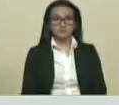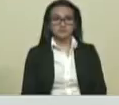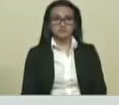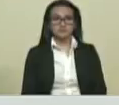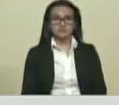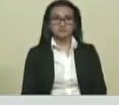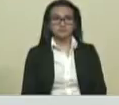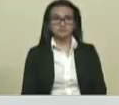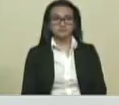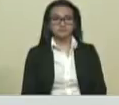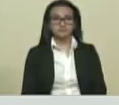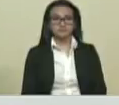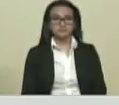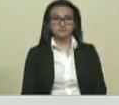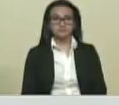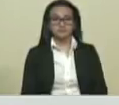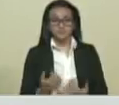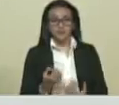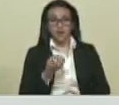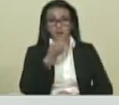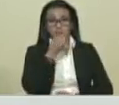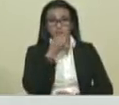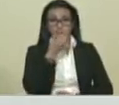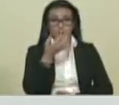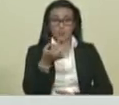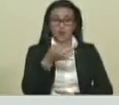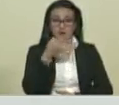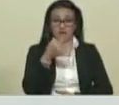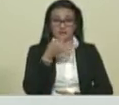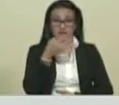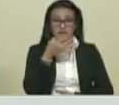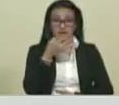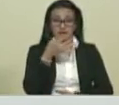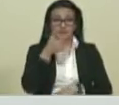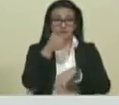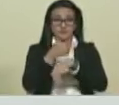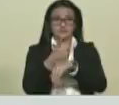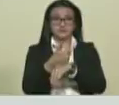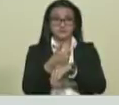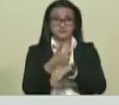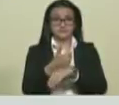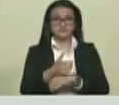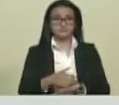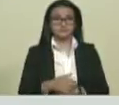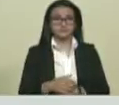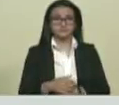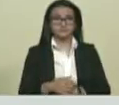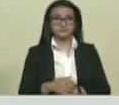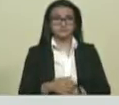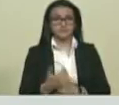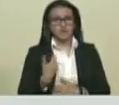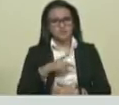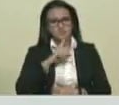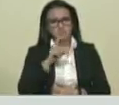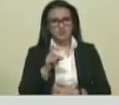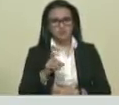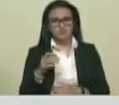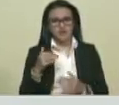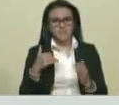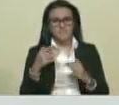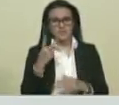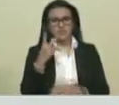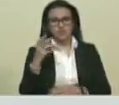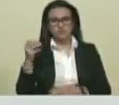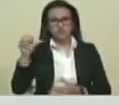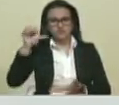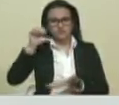Muy buenas tardes, rectora. Carlos Rebete, Venezolana de Televisión. Bueno, y la pregunta que le hago es en relación a los más de 200